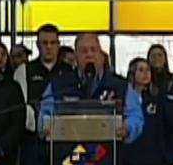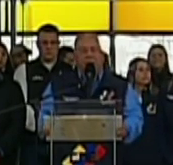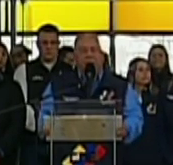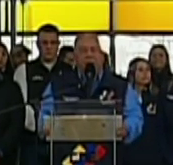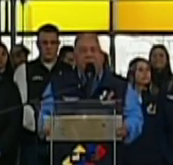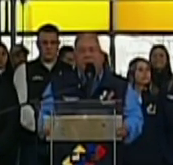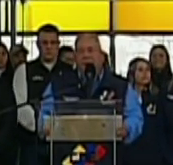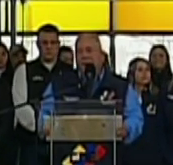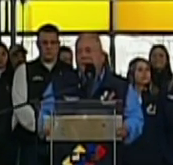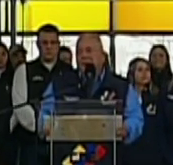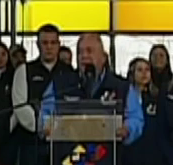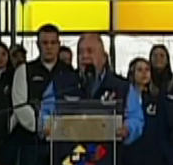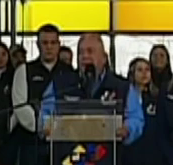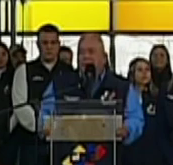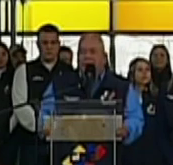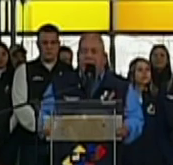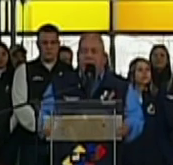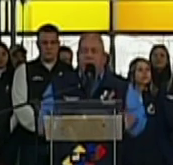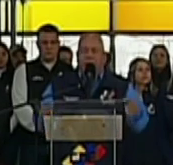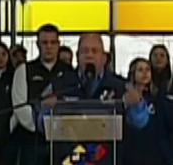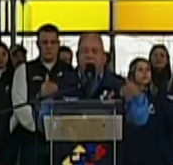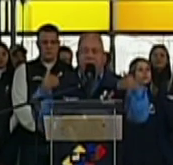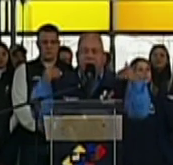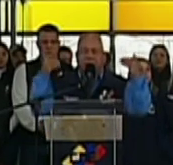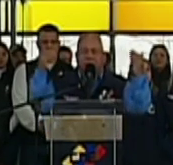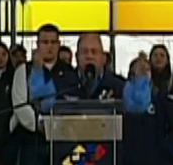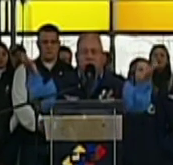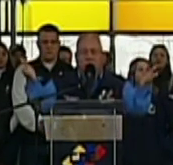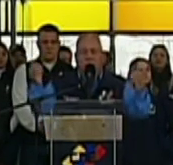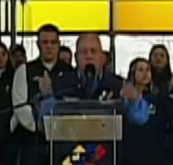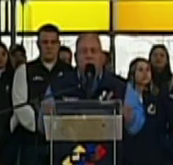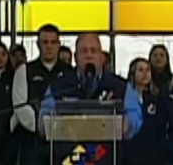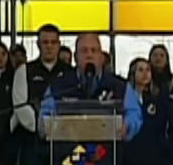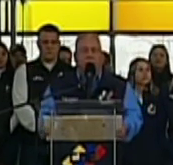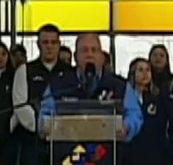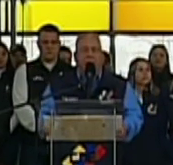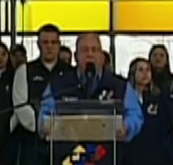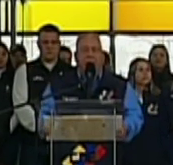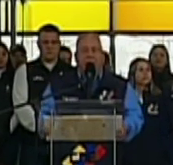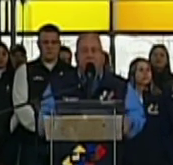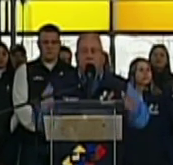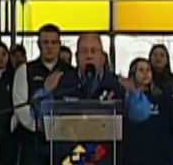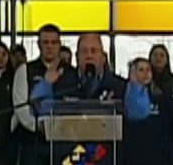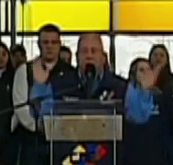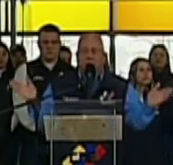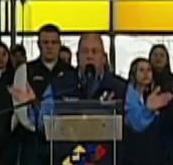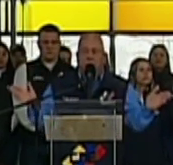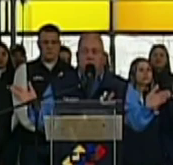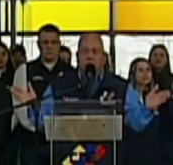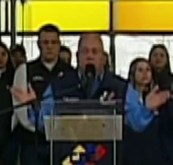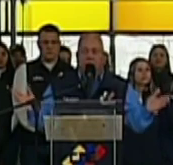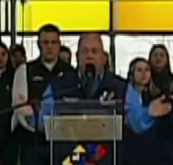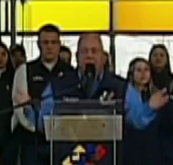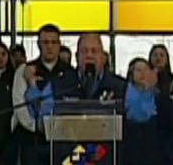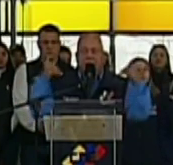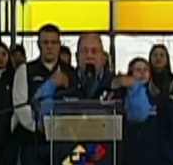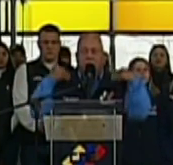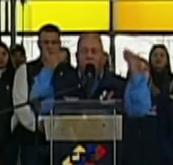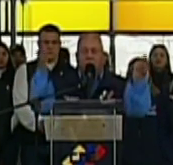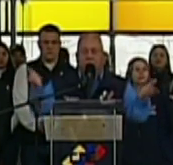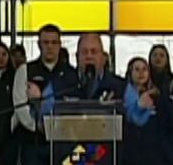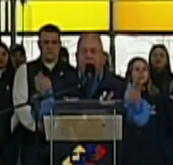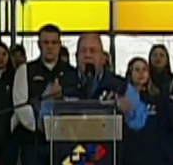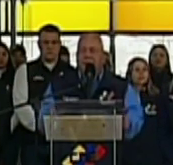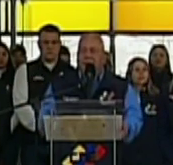a votar masivamente para que pueda expresarse su voluntad absoluta, no lo de los demás,